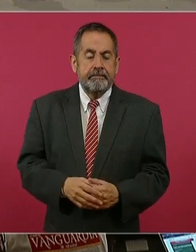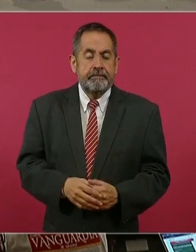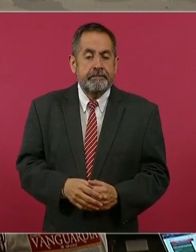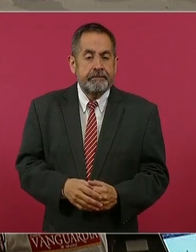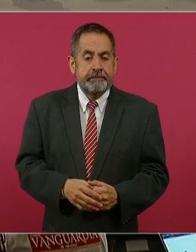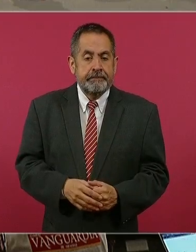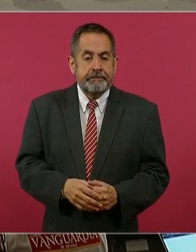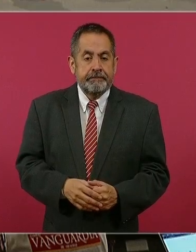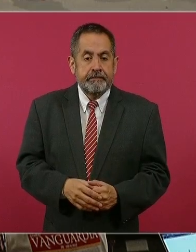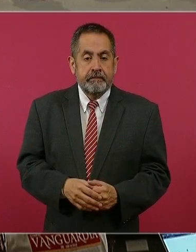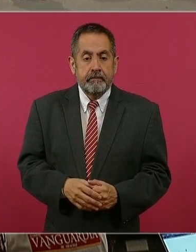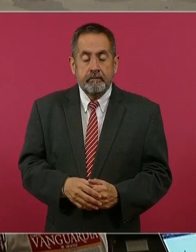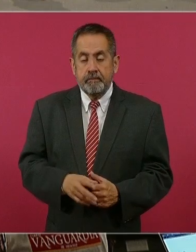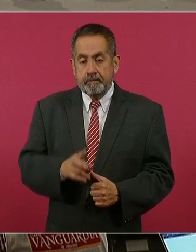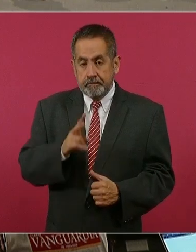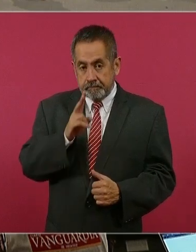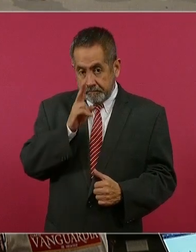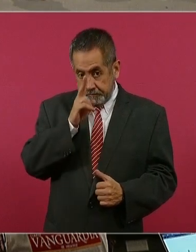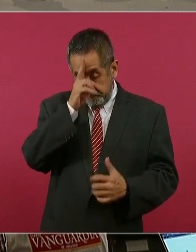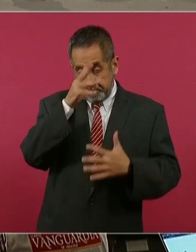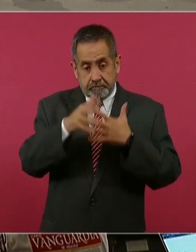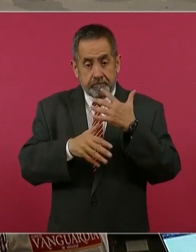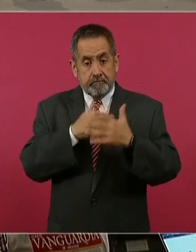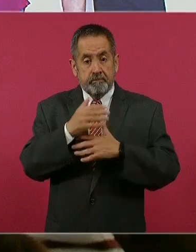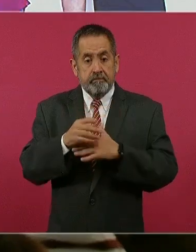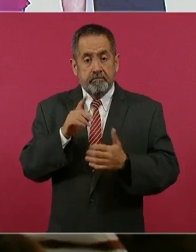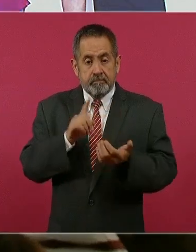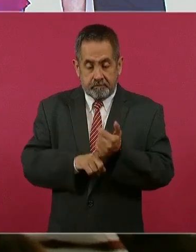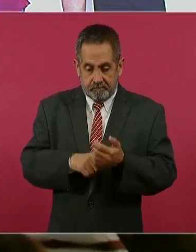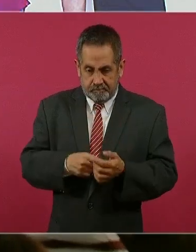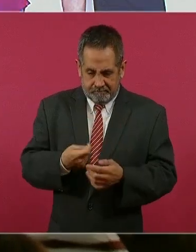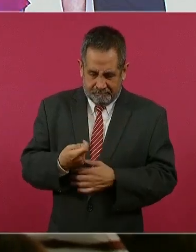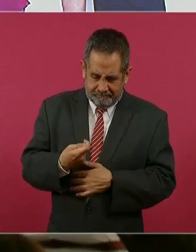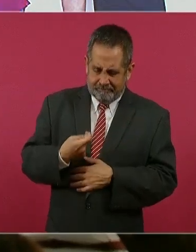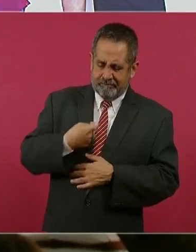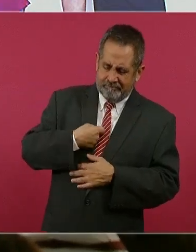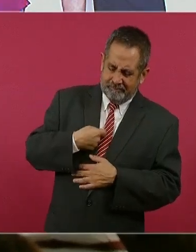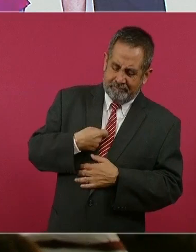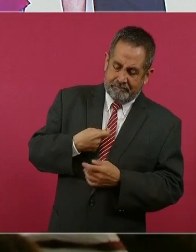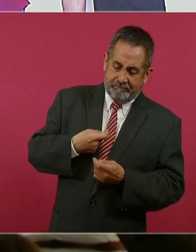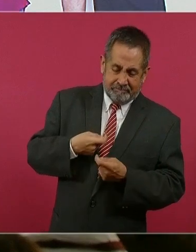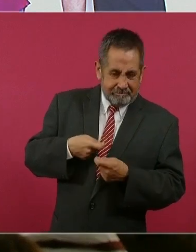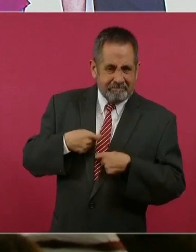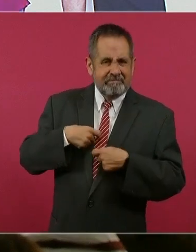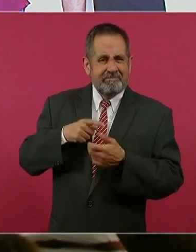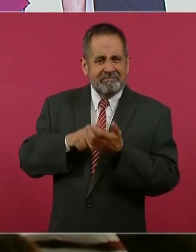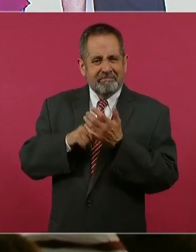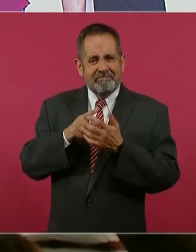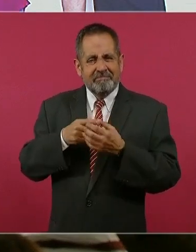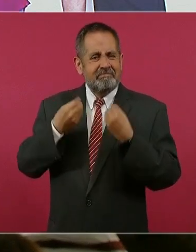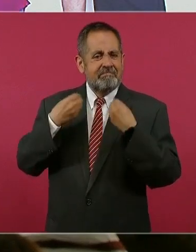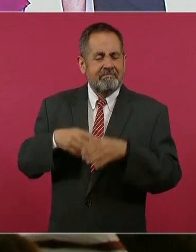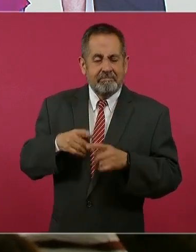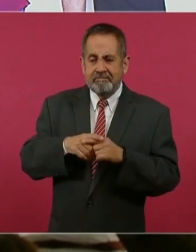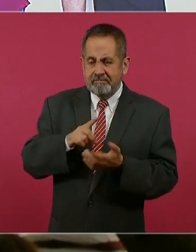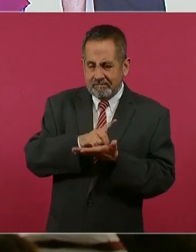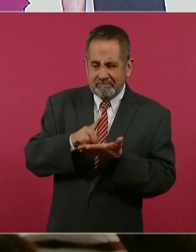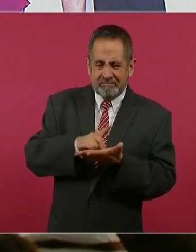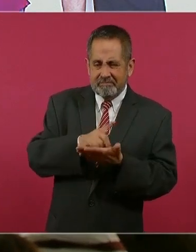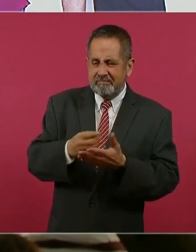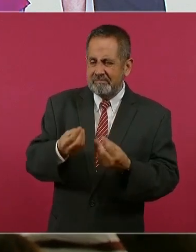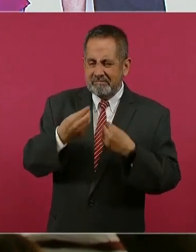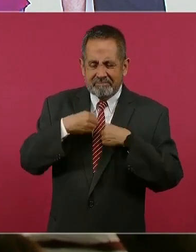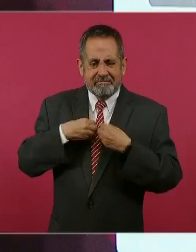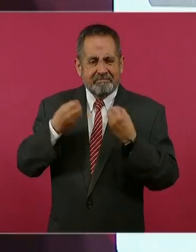La violencia puede ser autoinfligida, y las drogas también estimulan esto, lo mismo, no es la única causa,